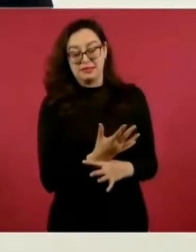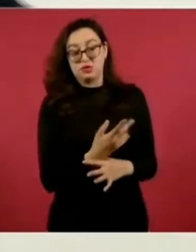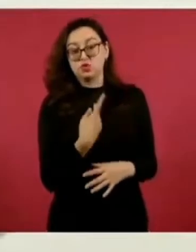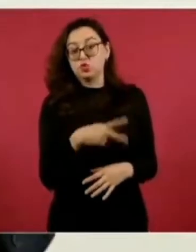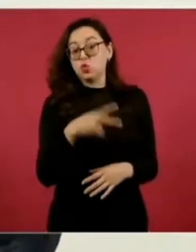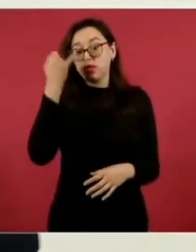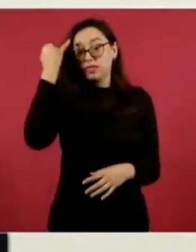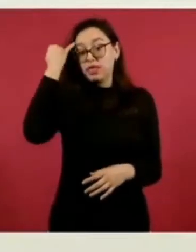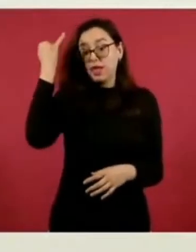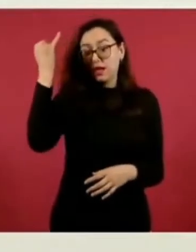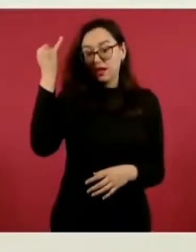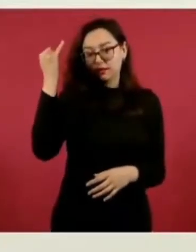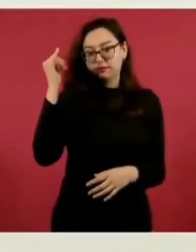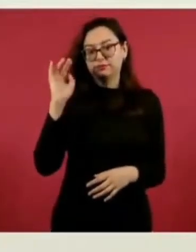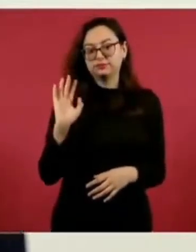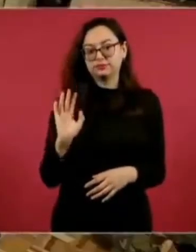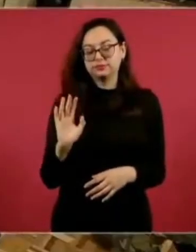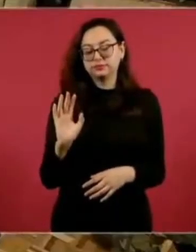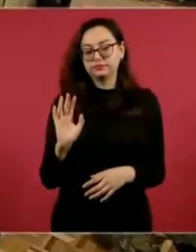por